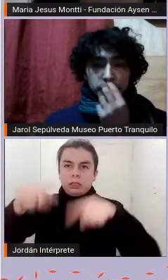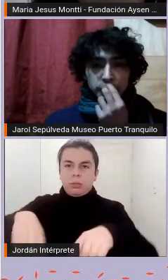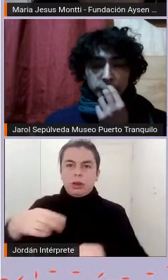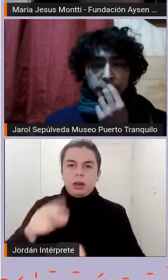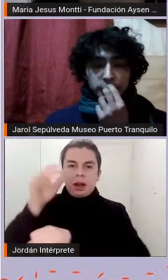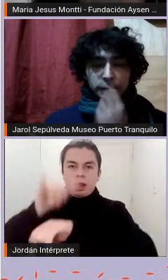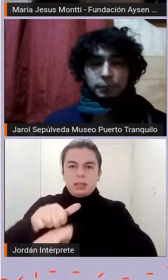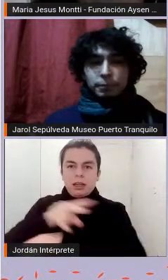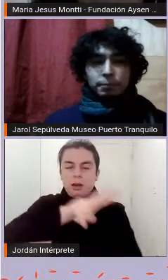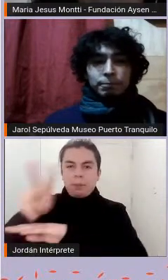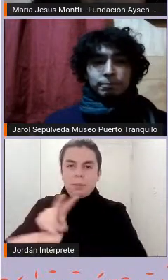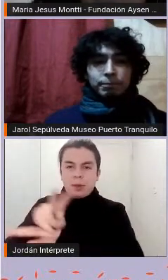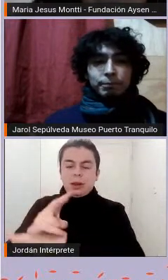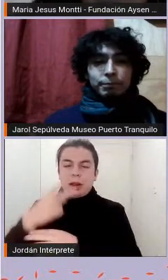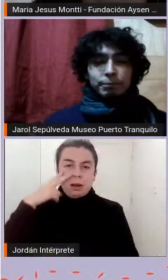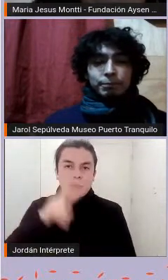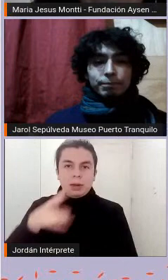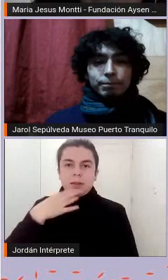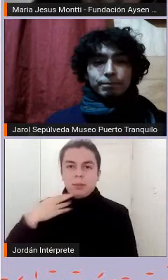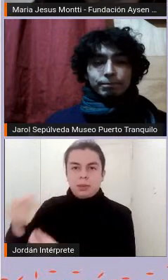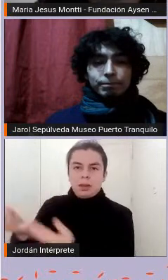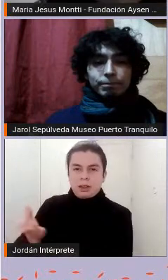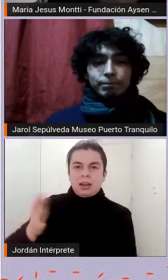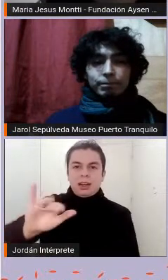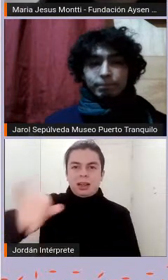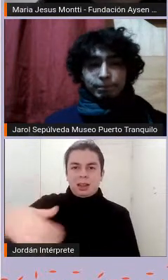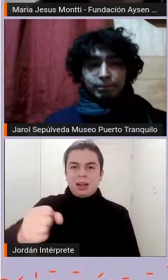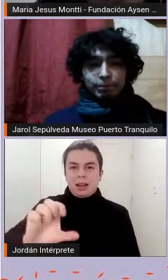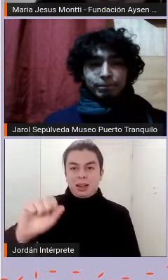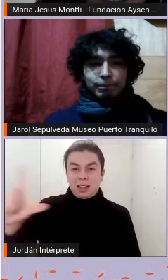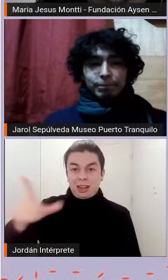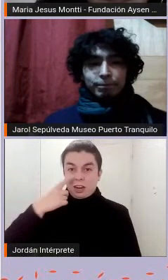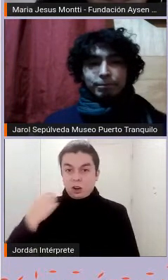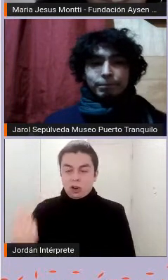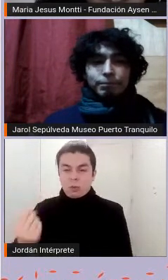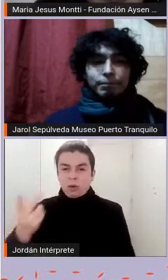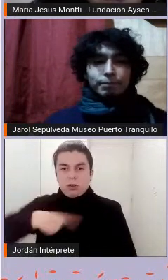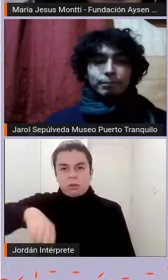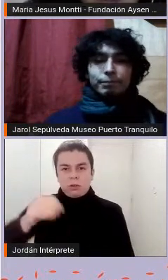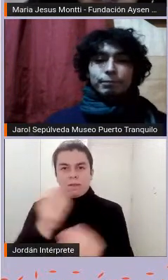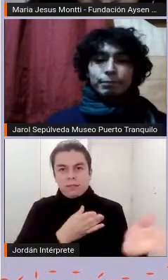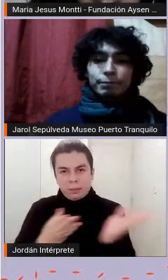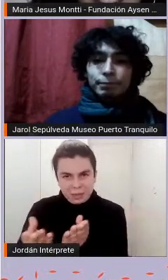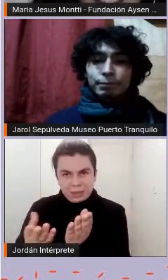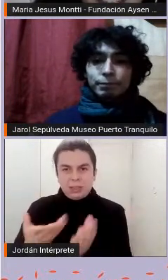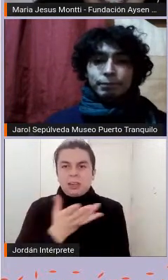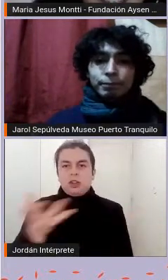Puerto Río Tranquilo, les damos las bienvenidas y esperemos que disfruten esta charla.